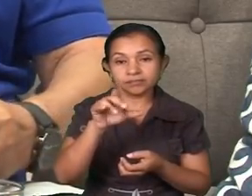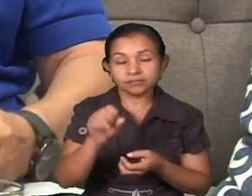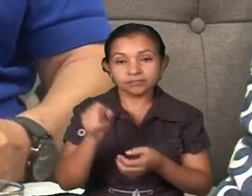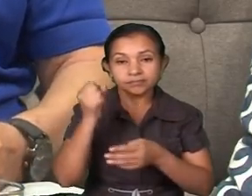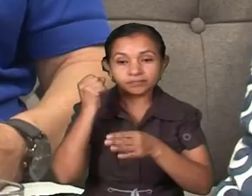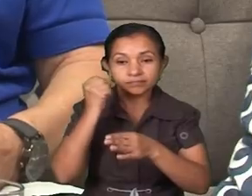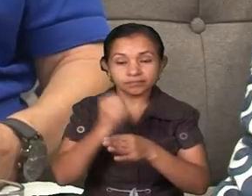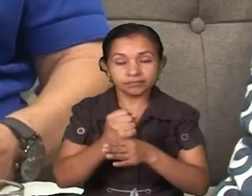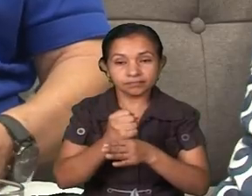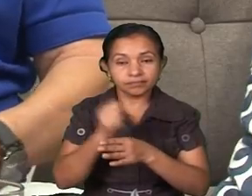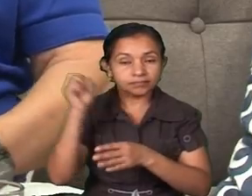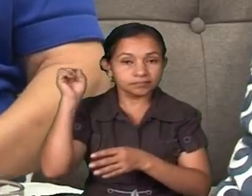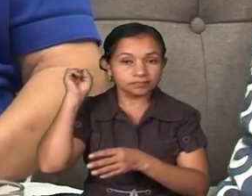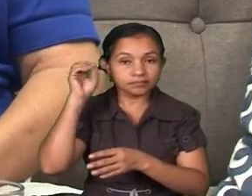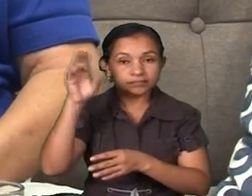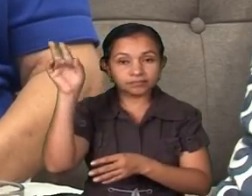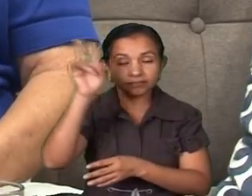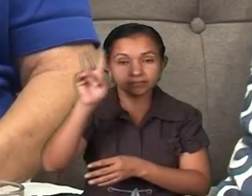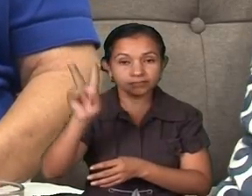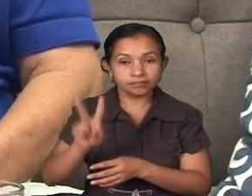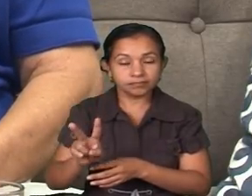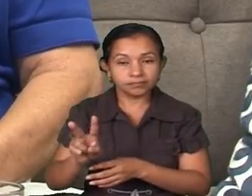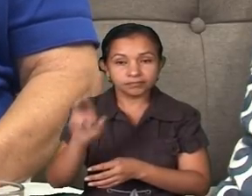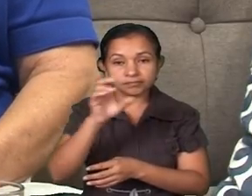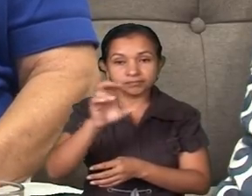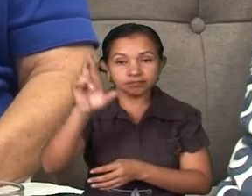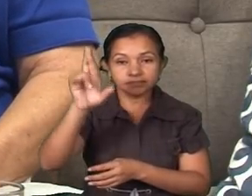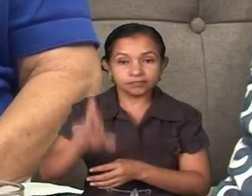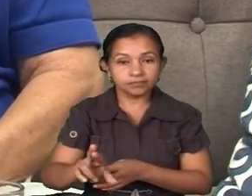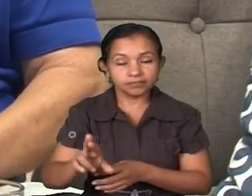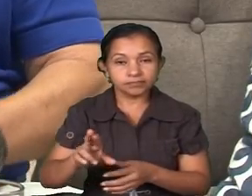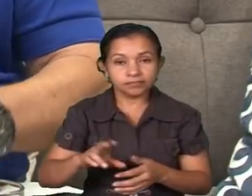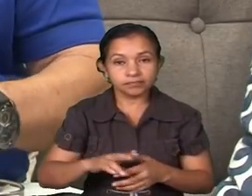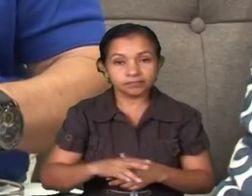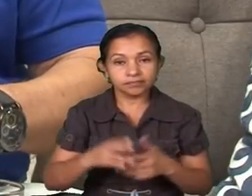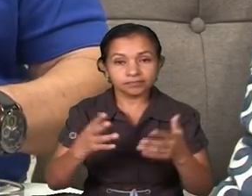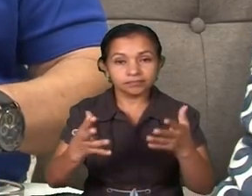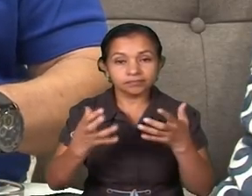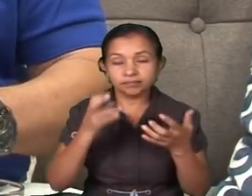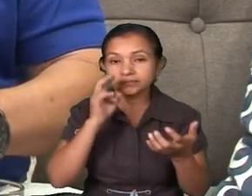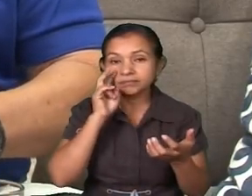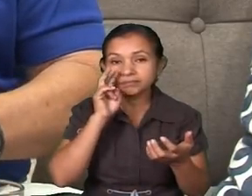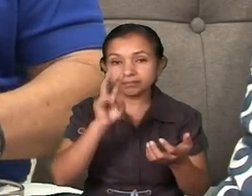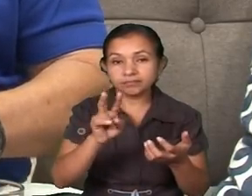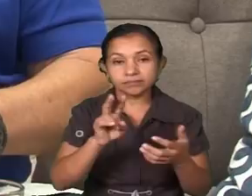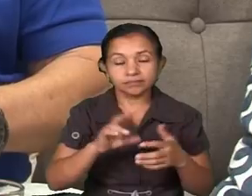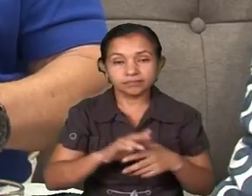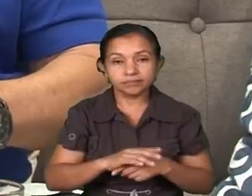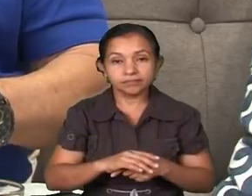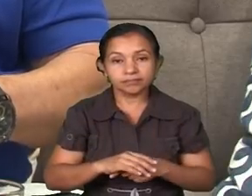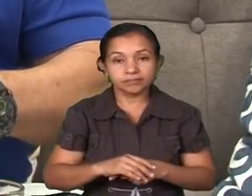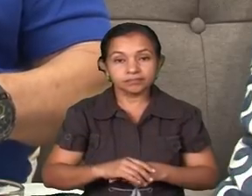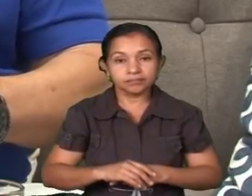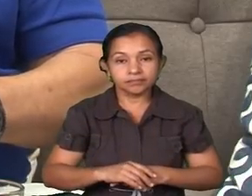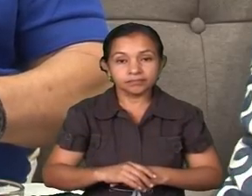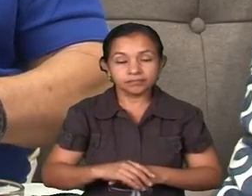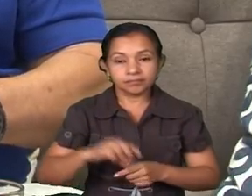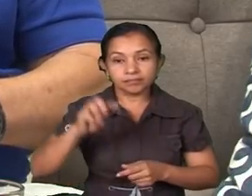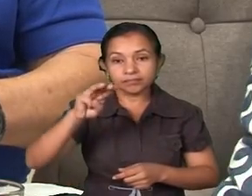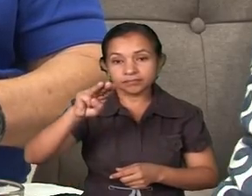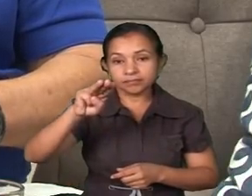una turista venezolana en Costa Rica. Yo quisiera verle la cara a